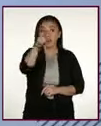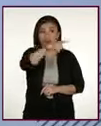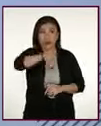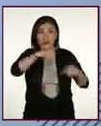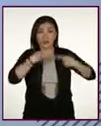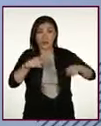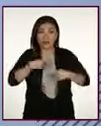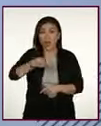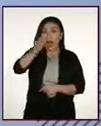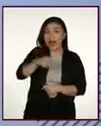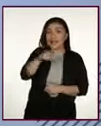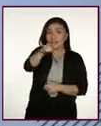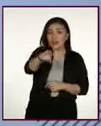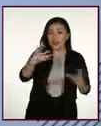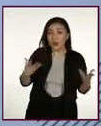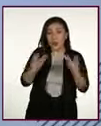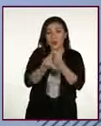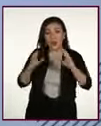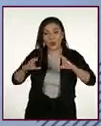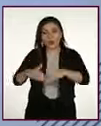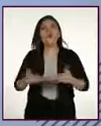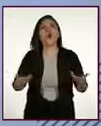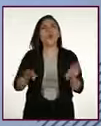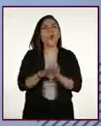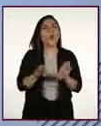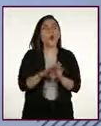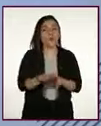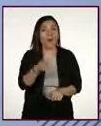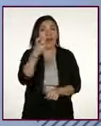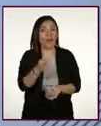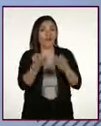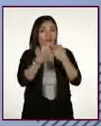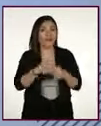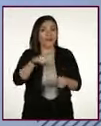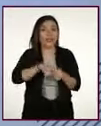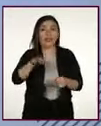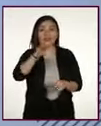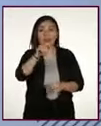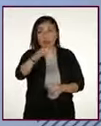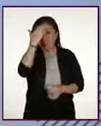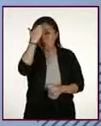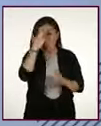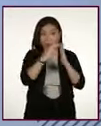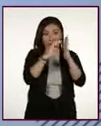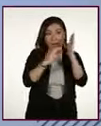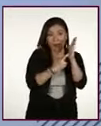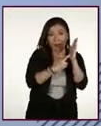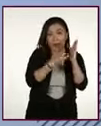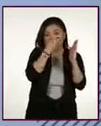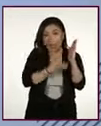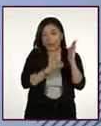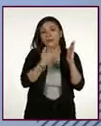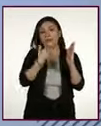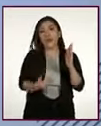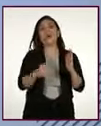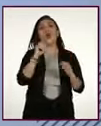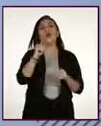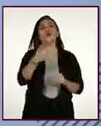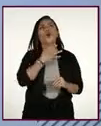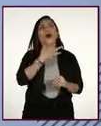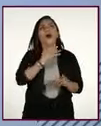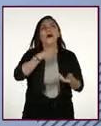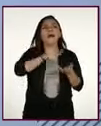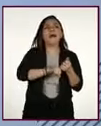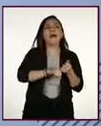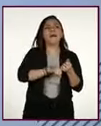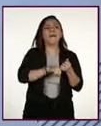aceptadas y aceptados en esta comunidad. Y socialmente, si estamos apegados a estas reglas, si estamos llenando